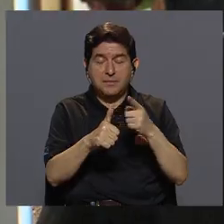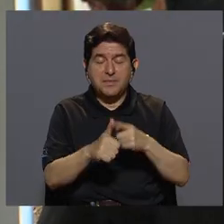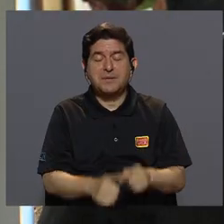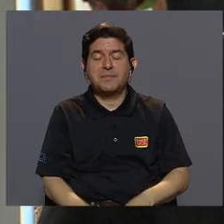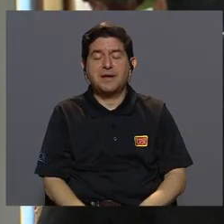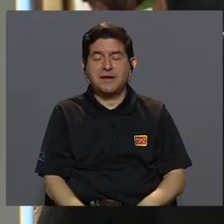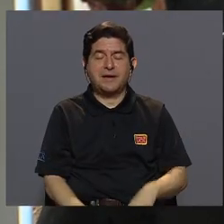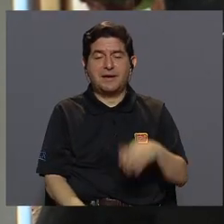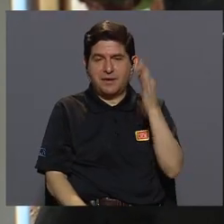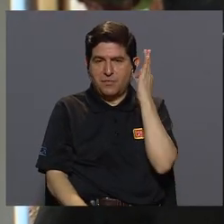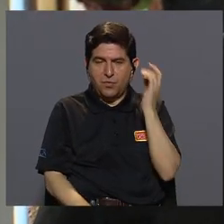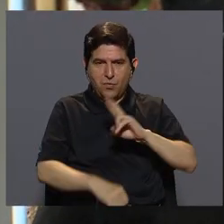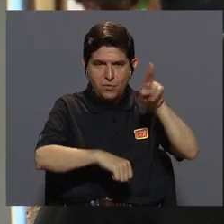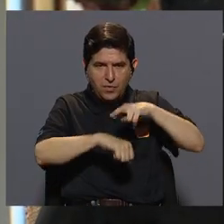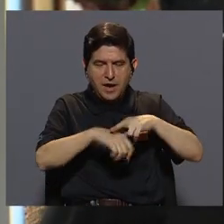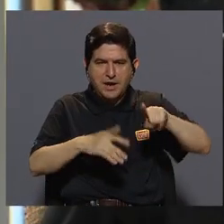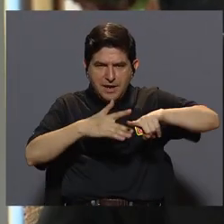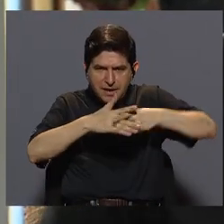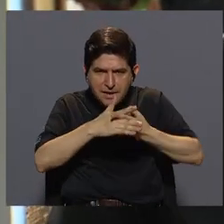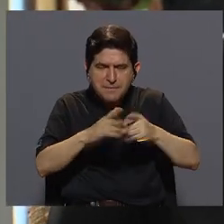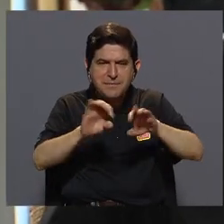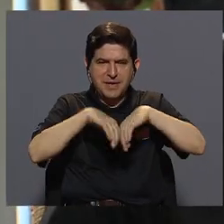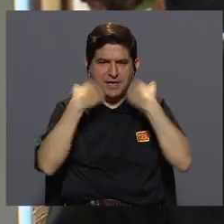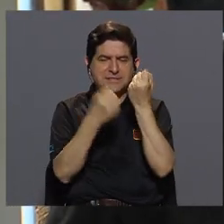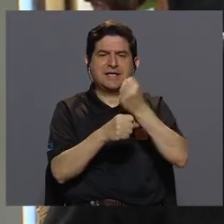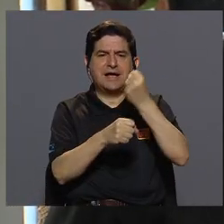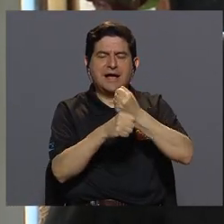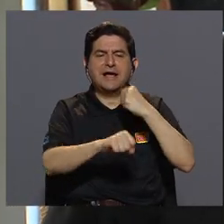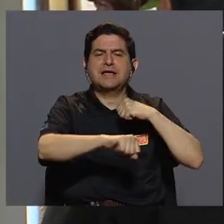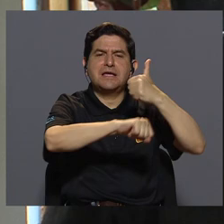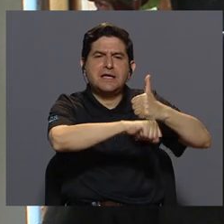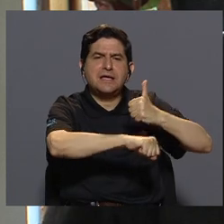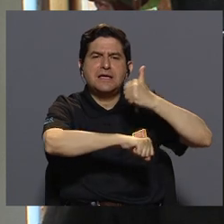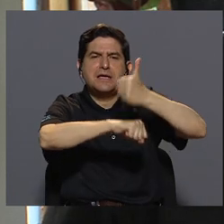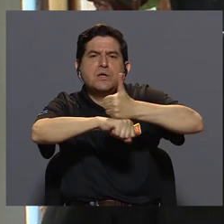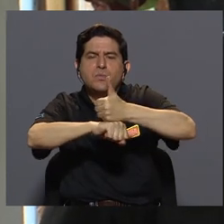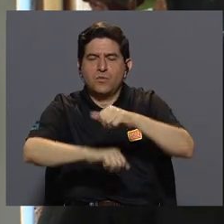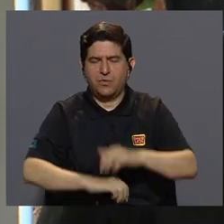dama que por primera vez empieza a conformar un equipo de trabajo